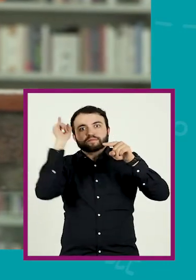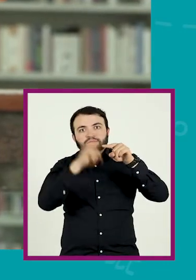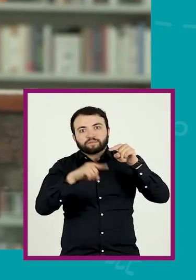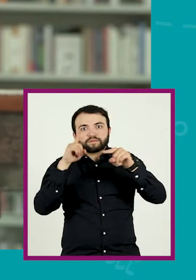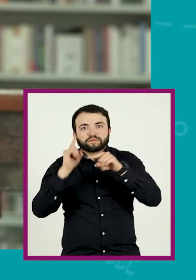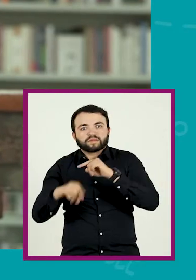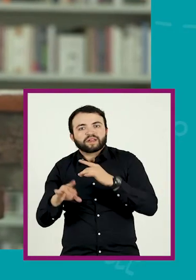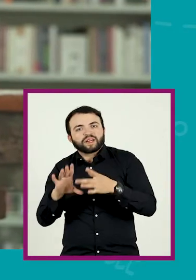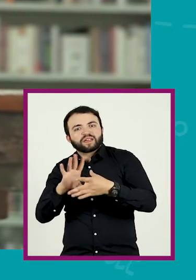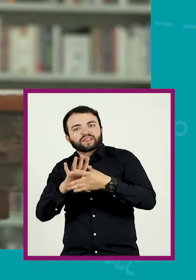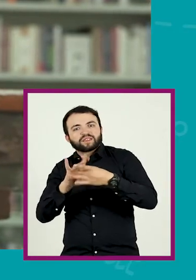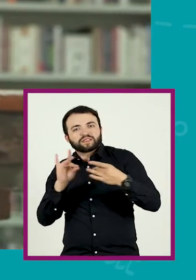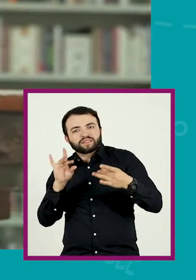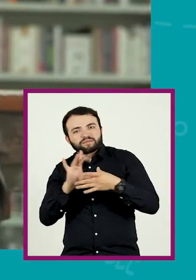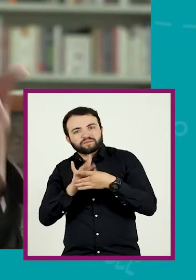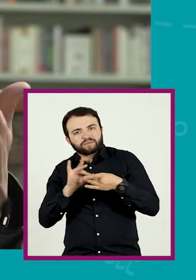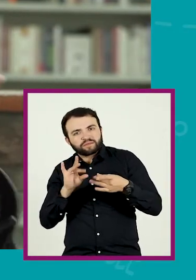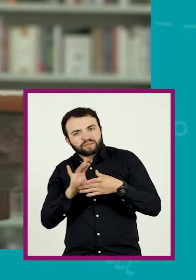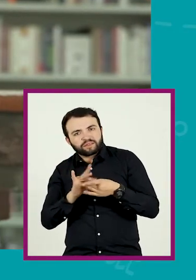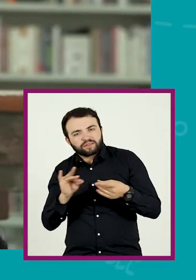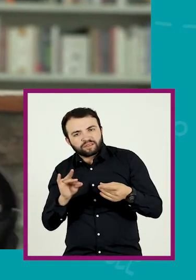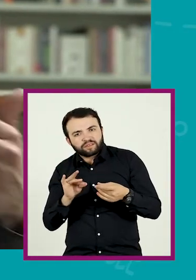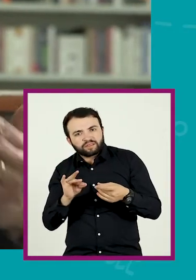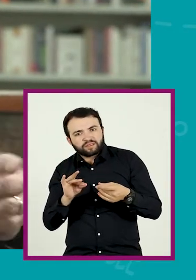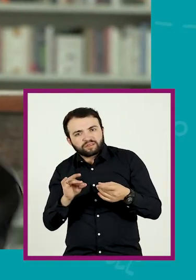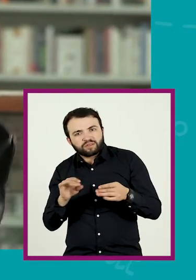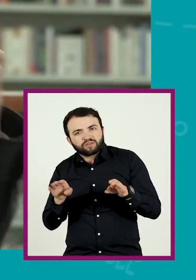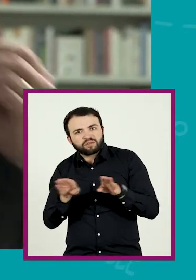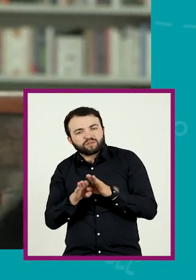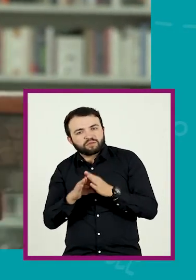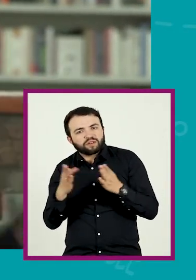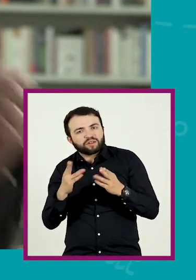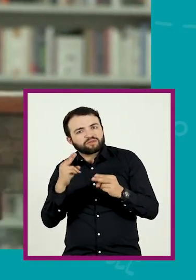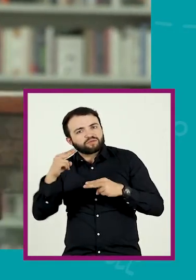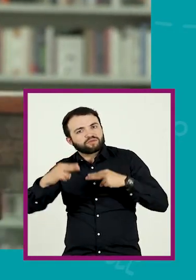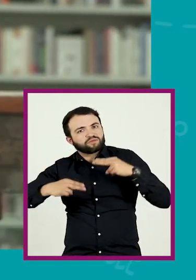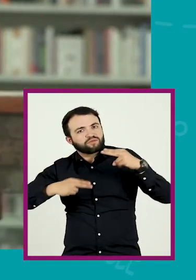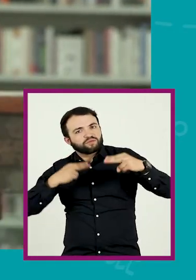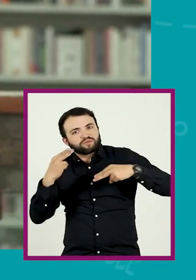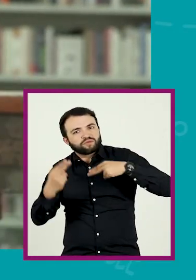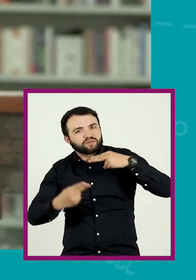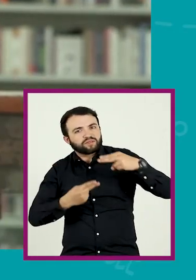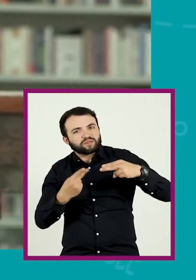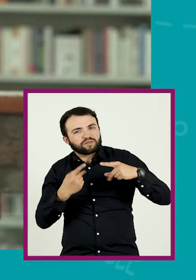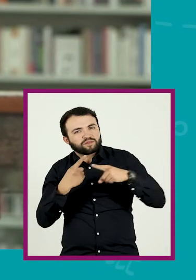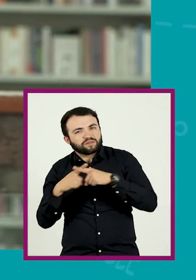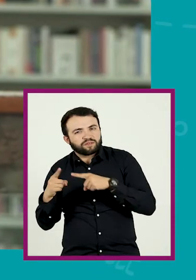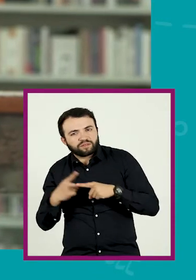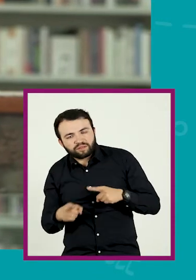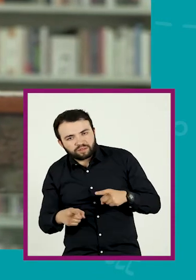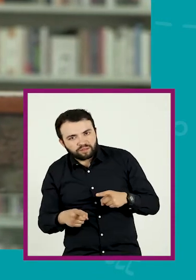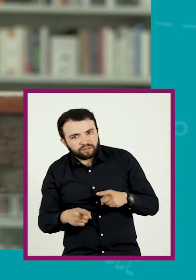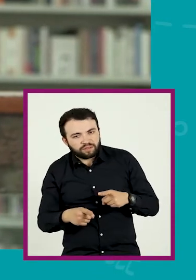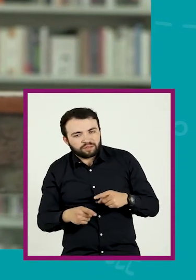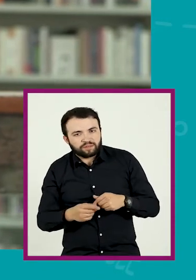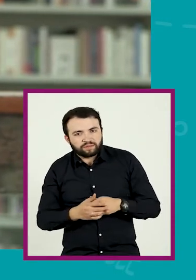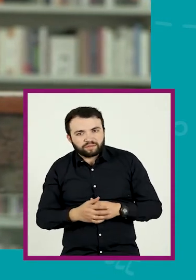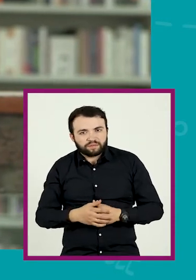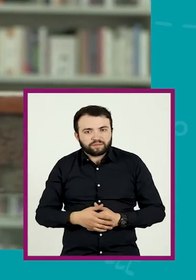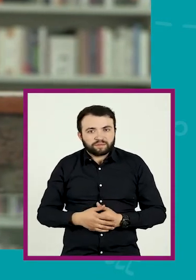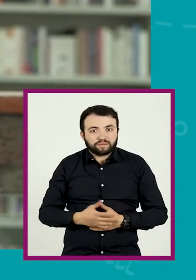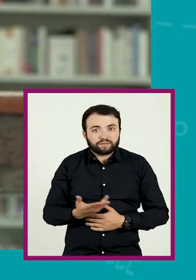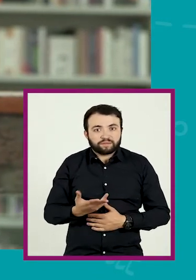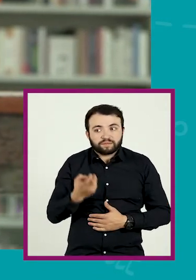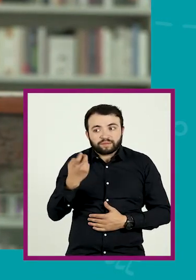elementos metafísicos, explicar en qué podría consistir la universalidad y necesidad de las leyes de las ciencias empíricas sin